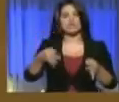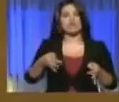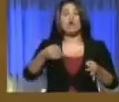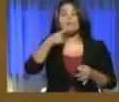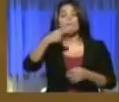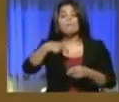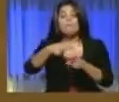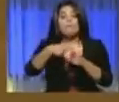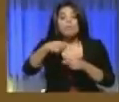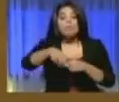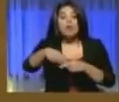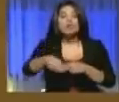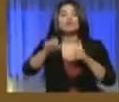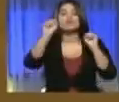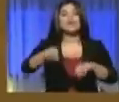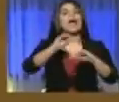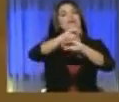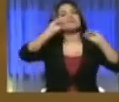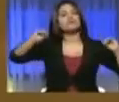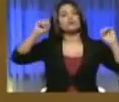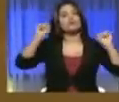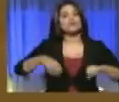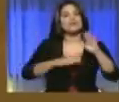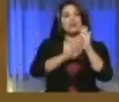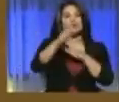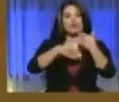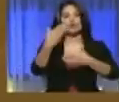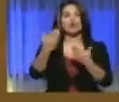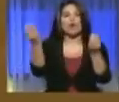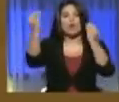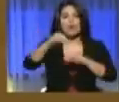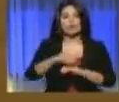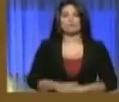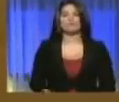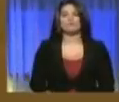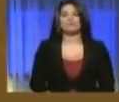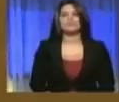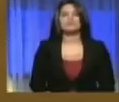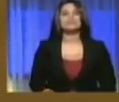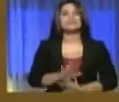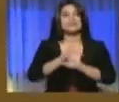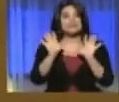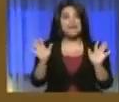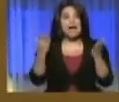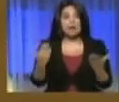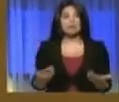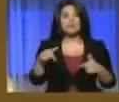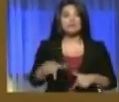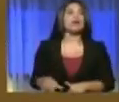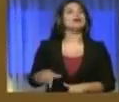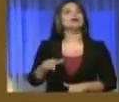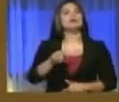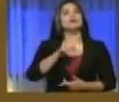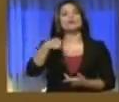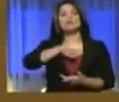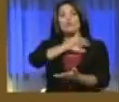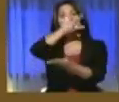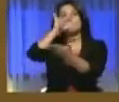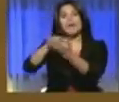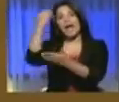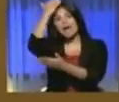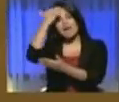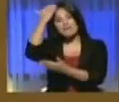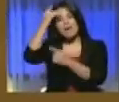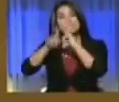pueda anunciar avance en la construcción de este consenso, presidente. Estamos, bueno, ya llegamos a Arabia Saudita, mañana veremos